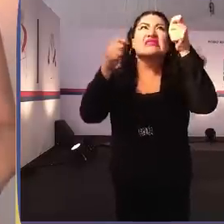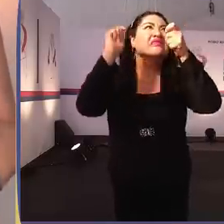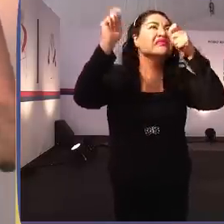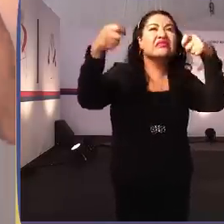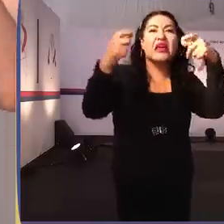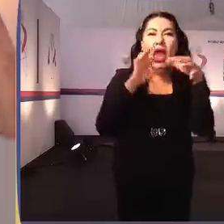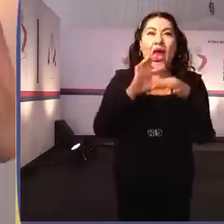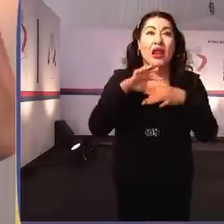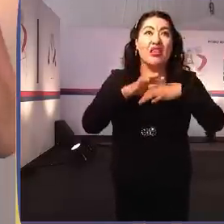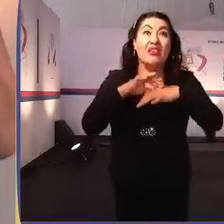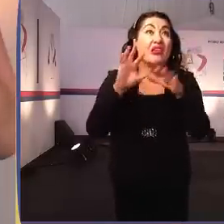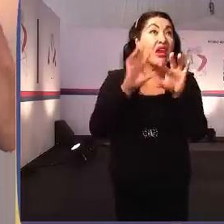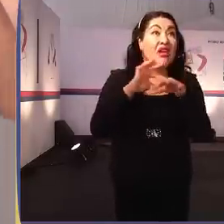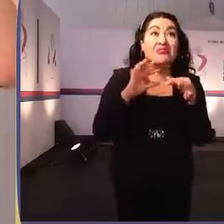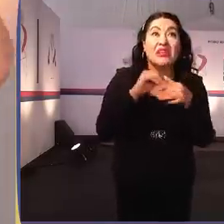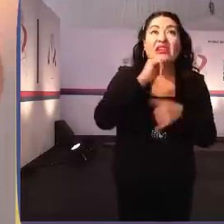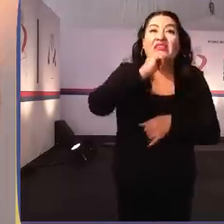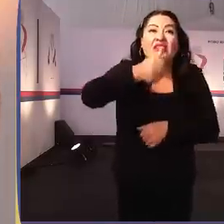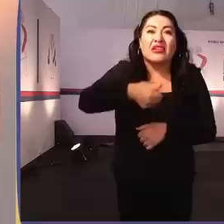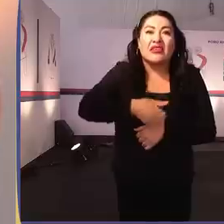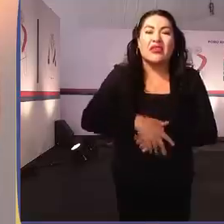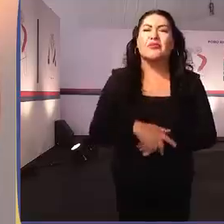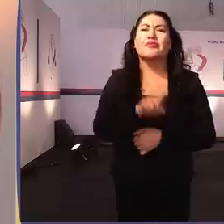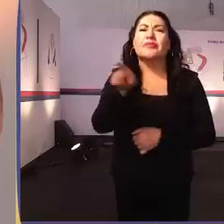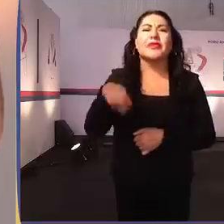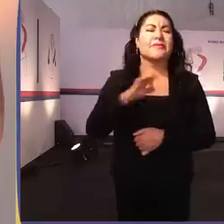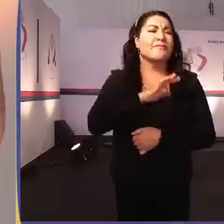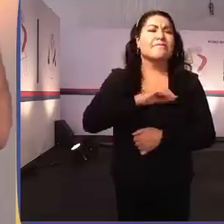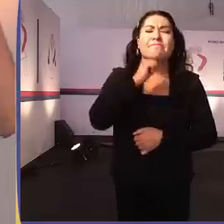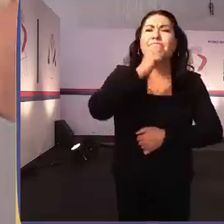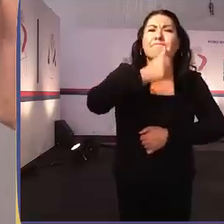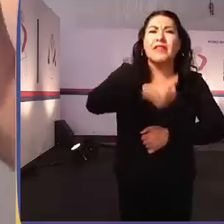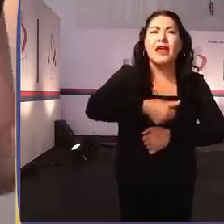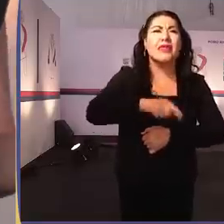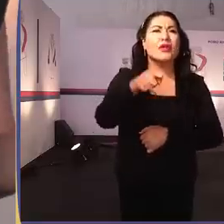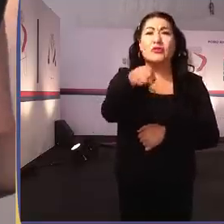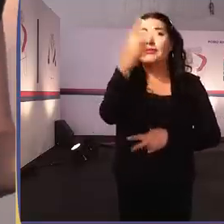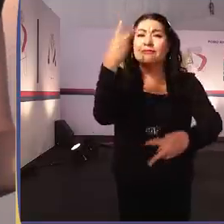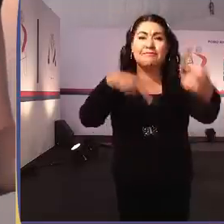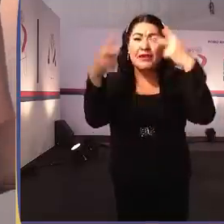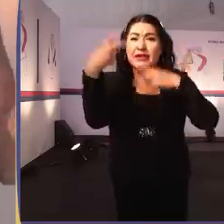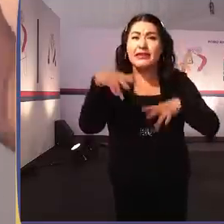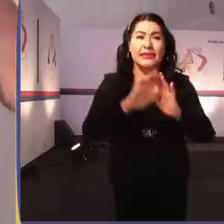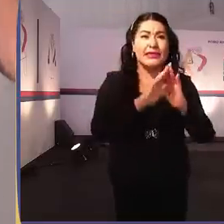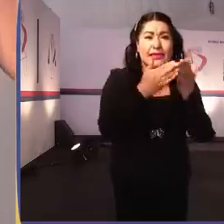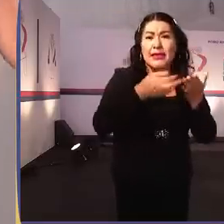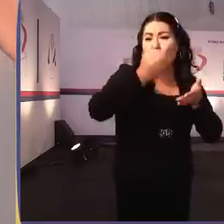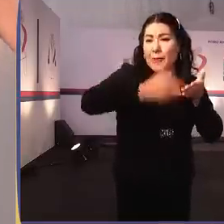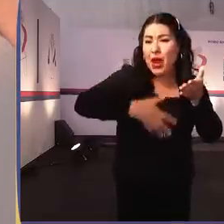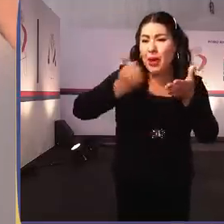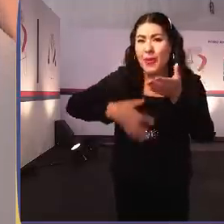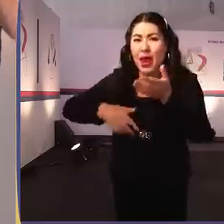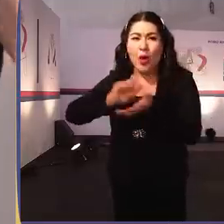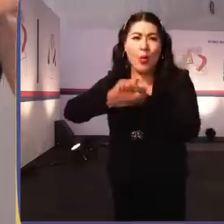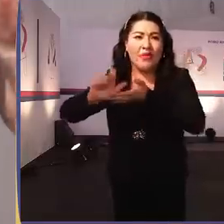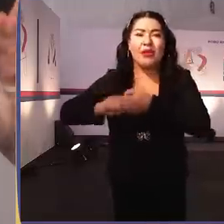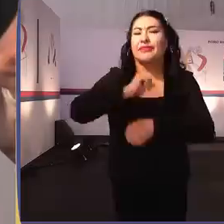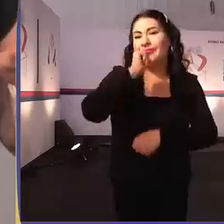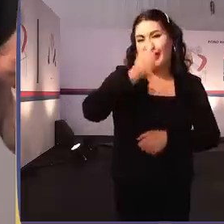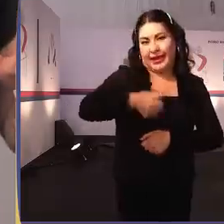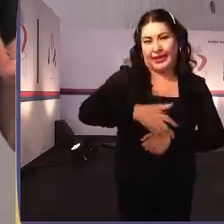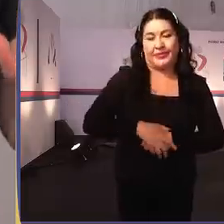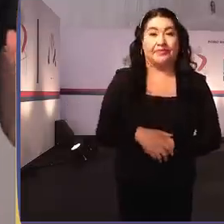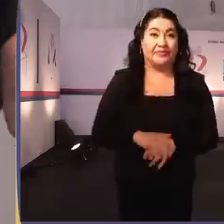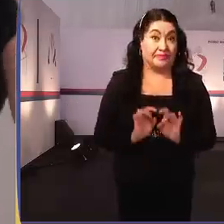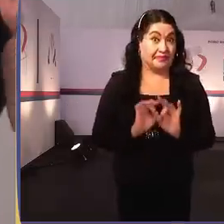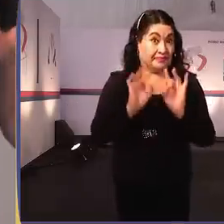triste. Seamos infelices, no vengan a la venta nocturna, no crean que hay descuentos. Si acaso se